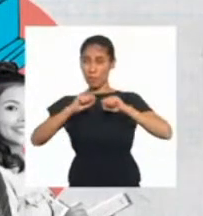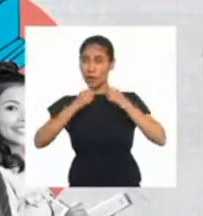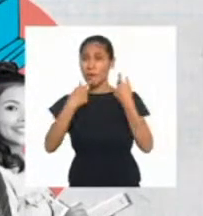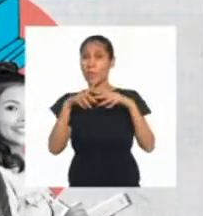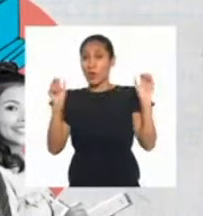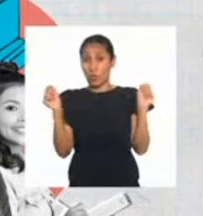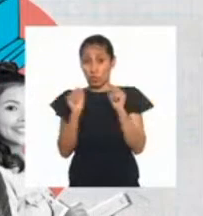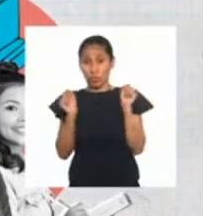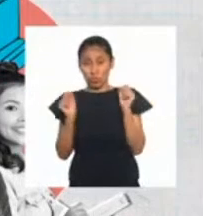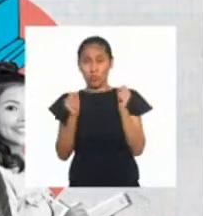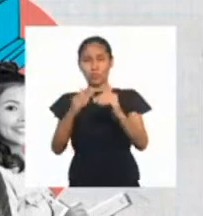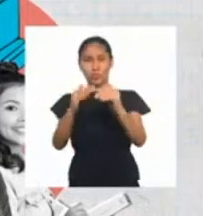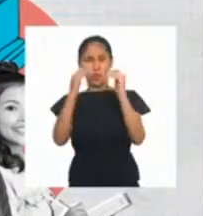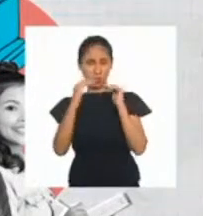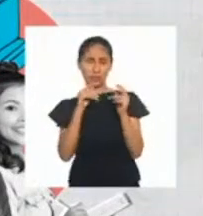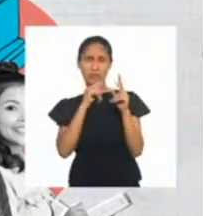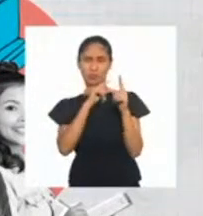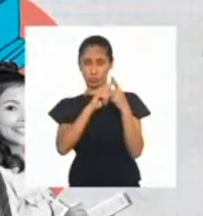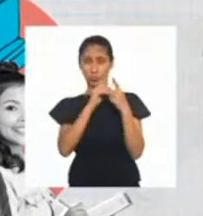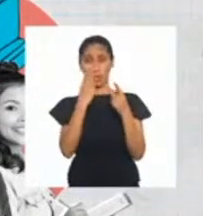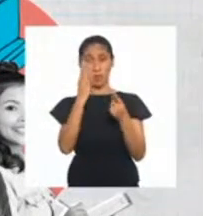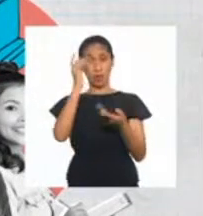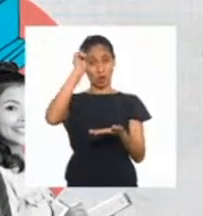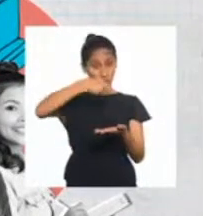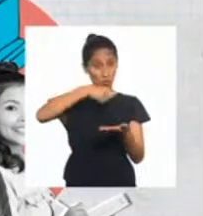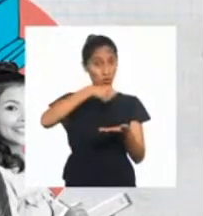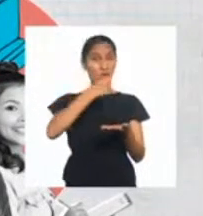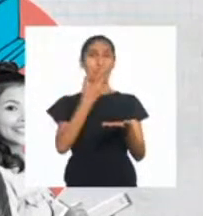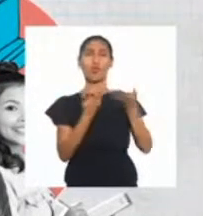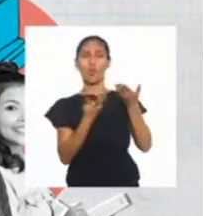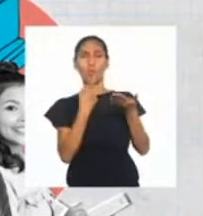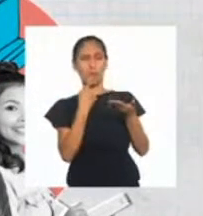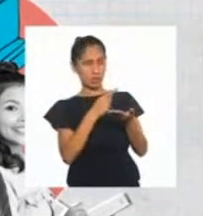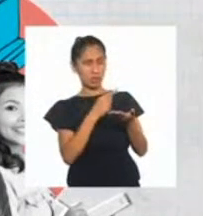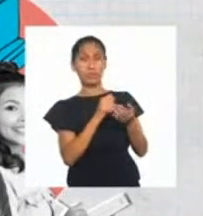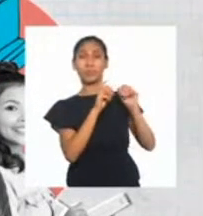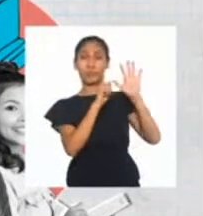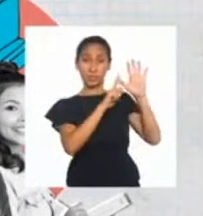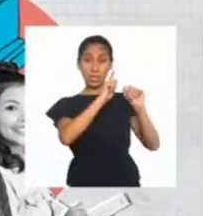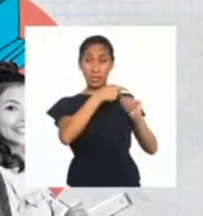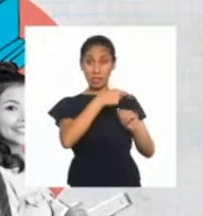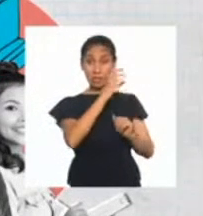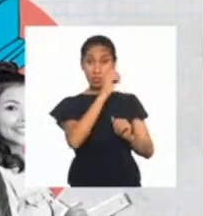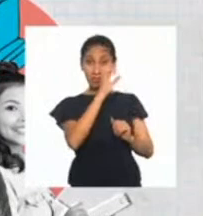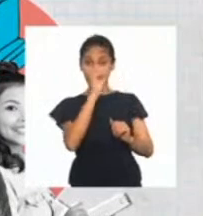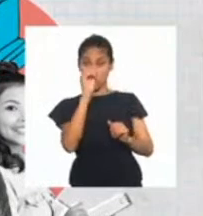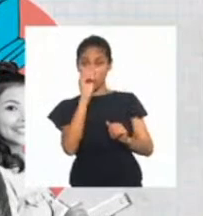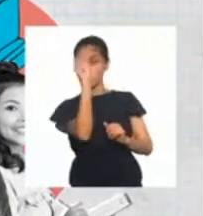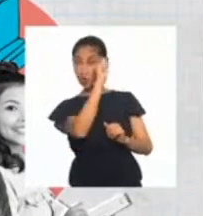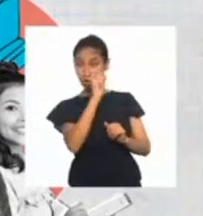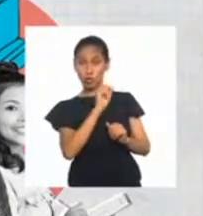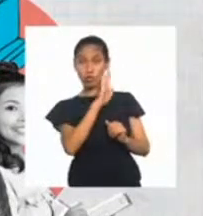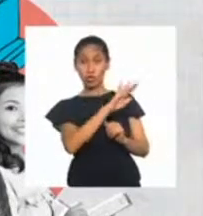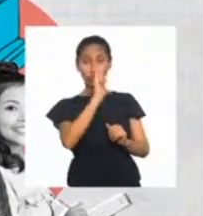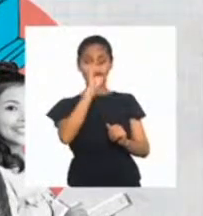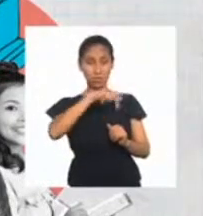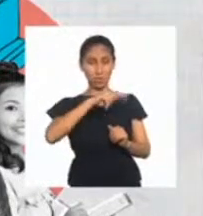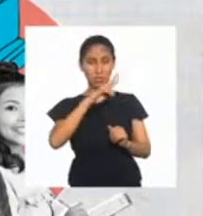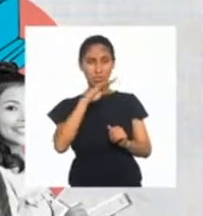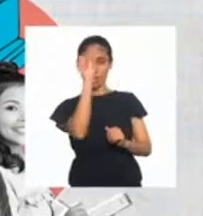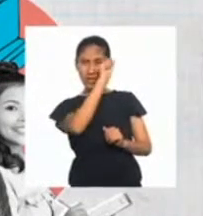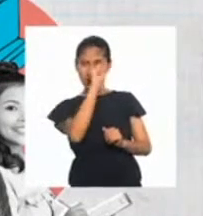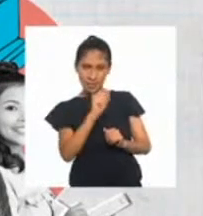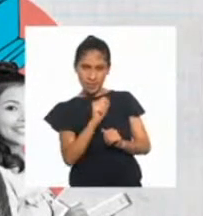conviene. Tienen la opción del Banco A. Solicitar un préstamo de 6.000 soles a una tasa de interés del 18%